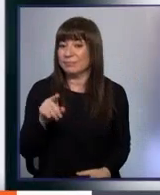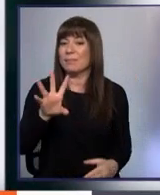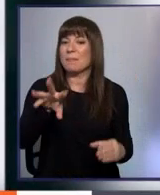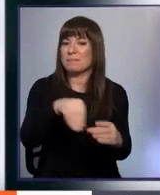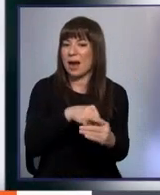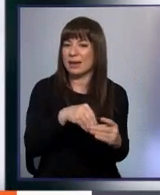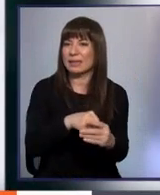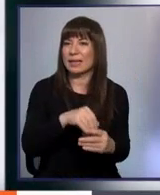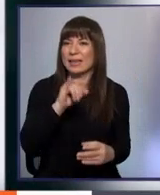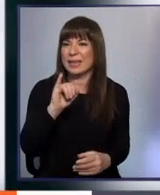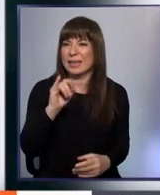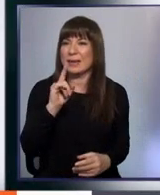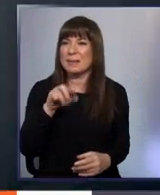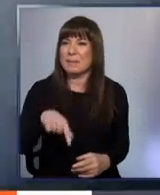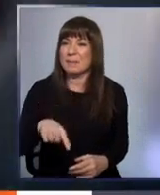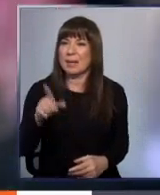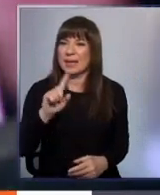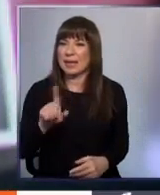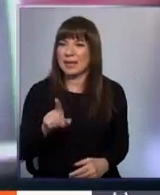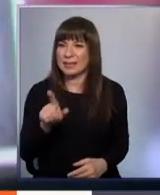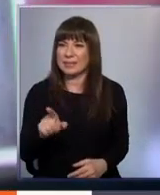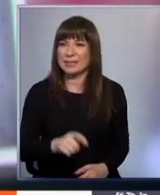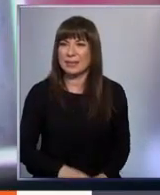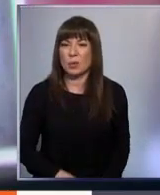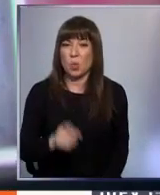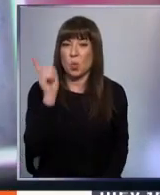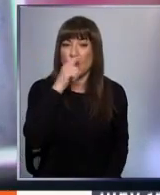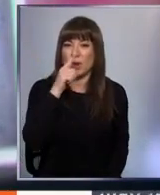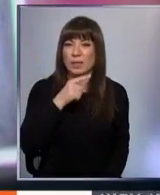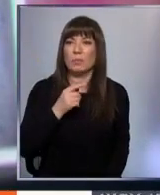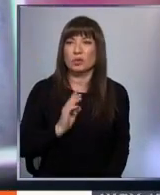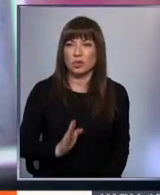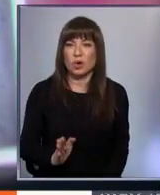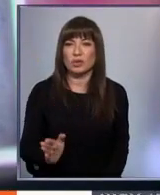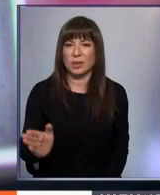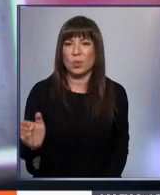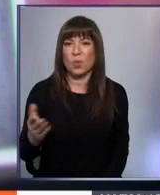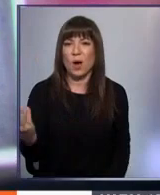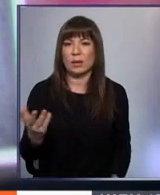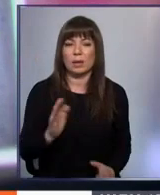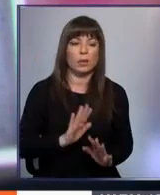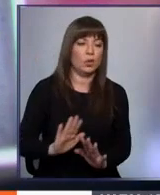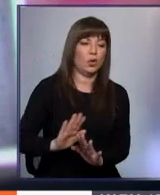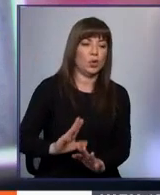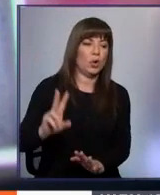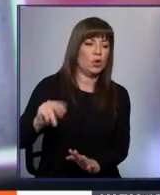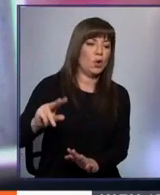ITS, pese a que estos últimos continúen en estado de negación.